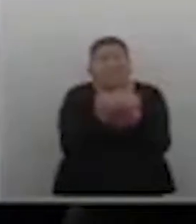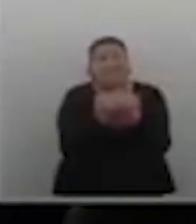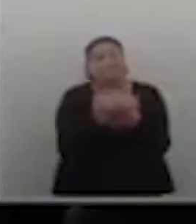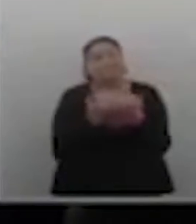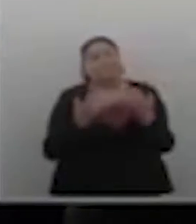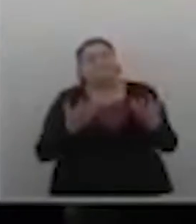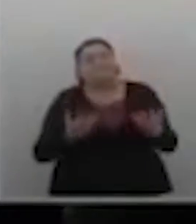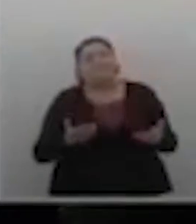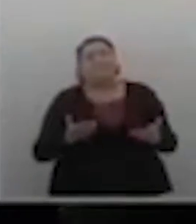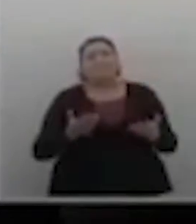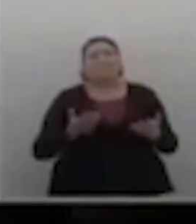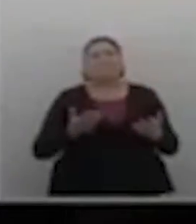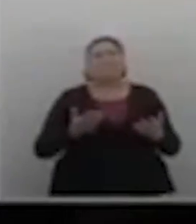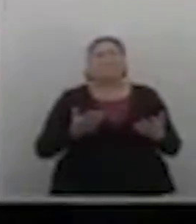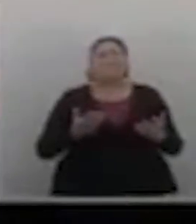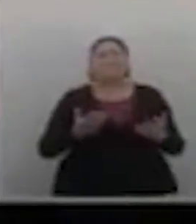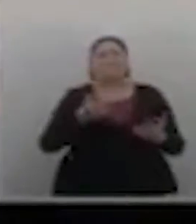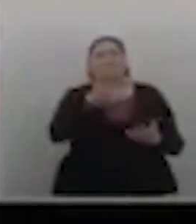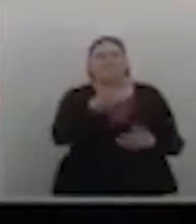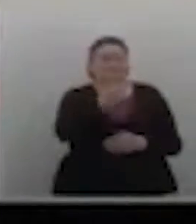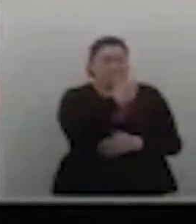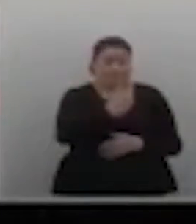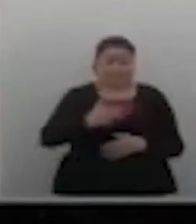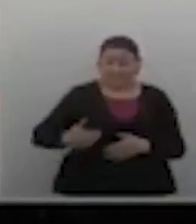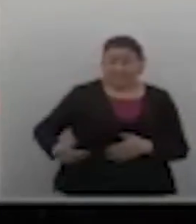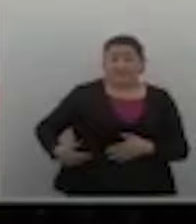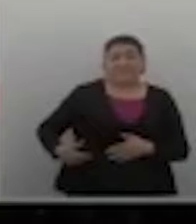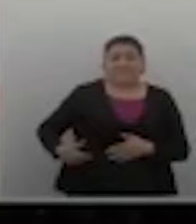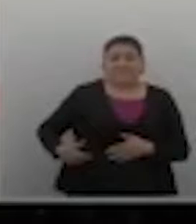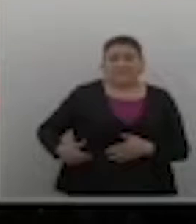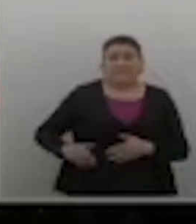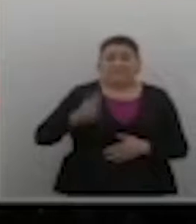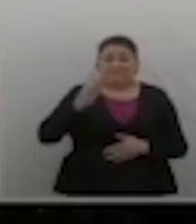como reto principal curar todas las heridas que dejaron los